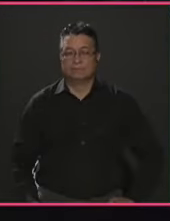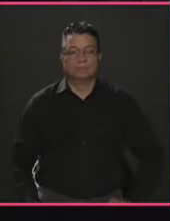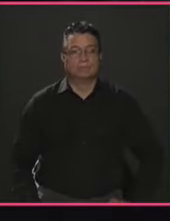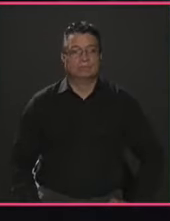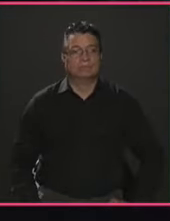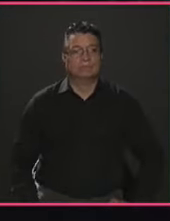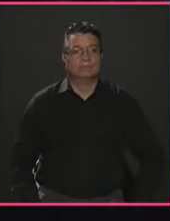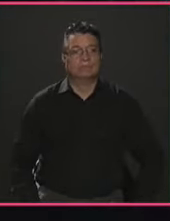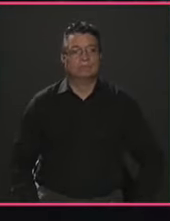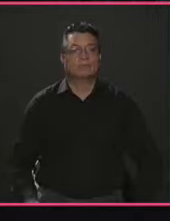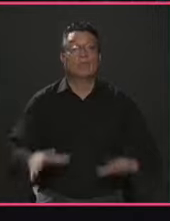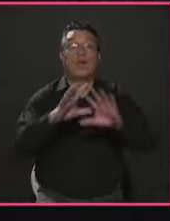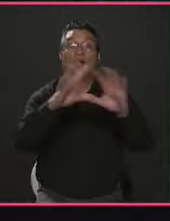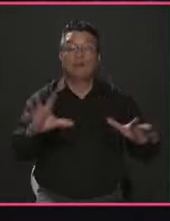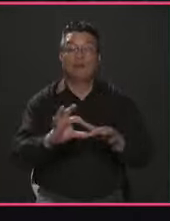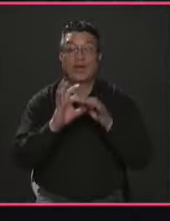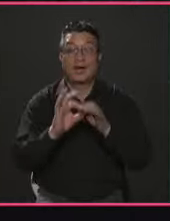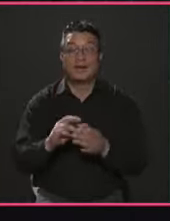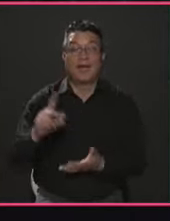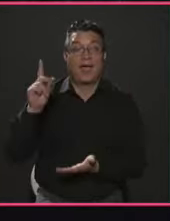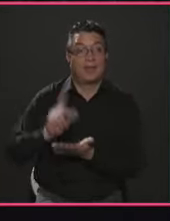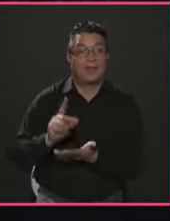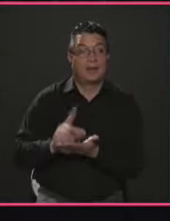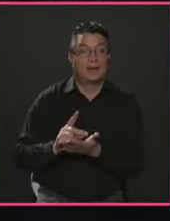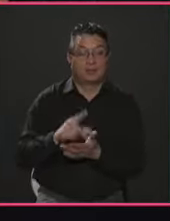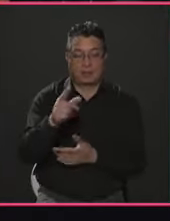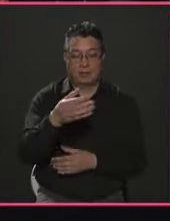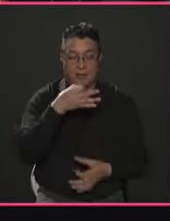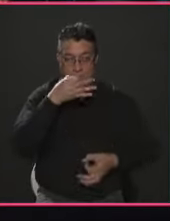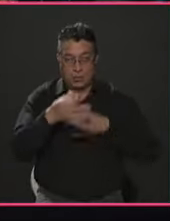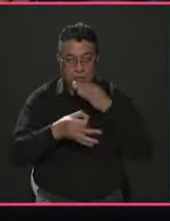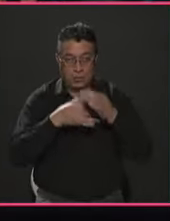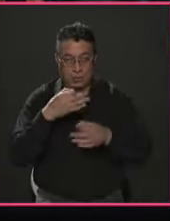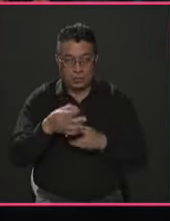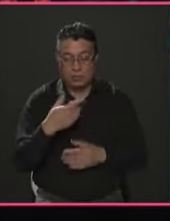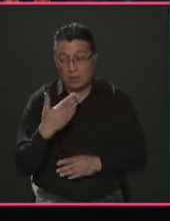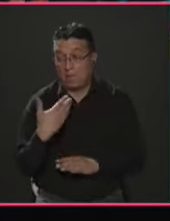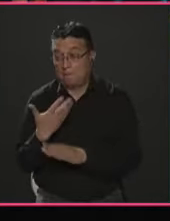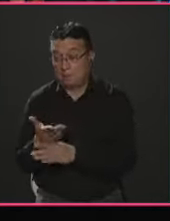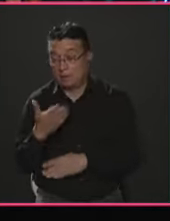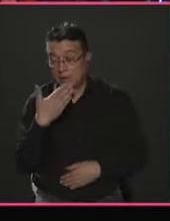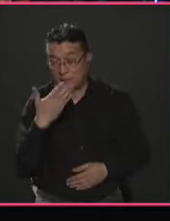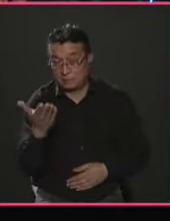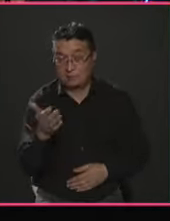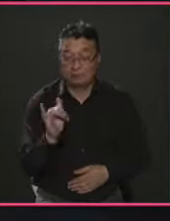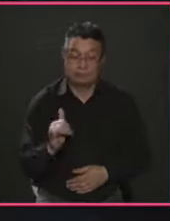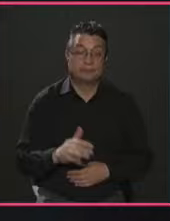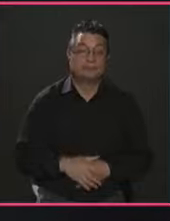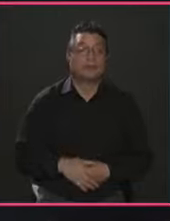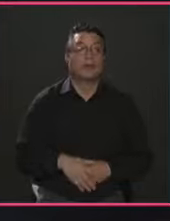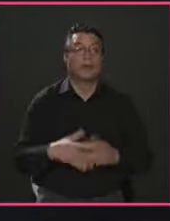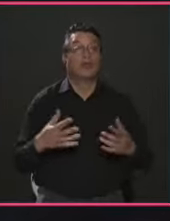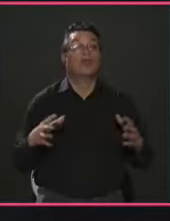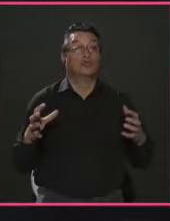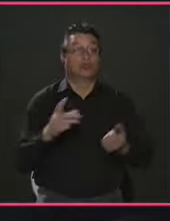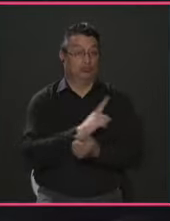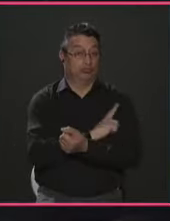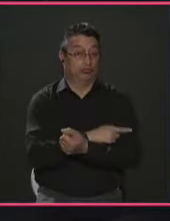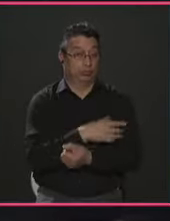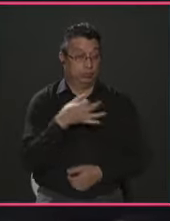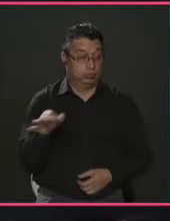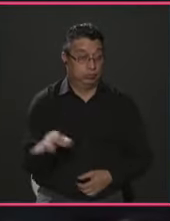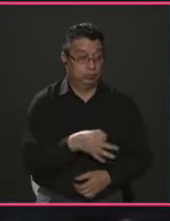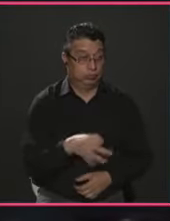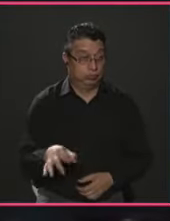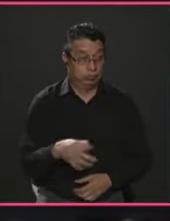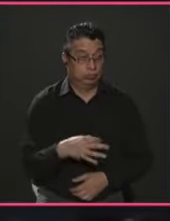gracias muchas gracias diputado por intervención Y esa interpelación interesante por supuesto mucha energía Así que todos nos